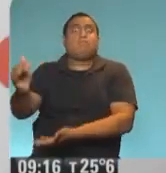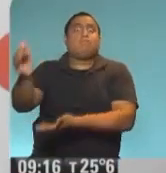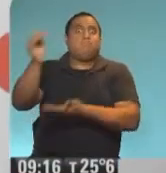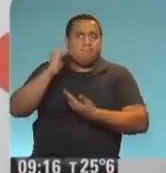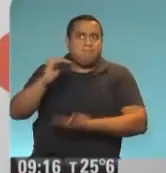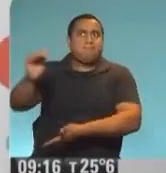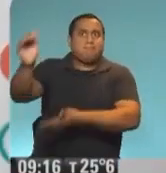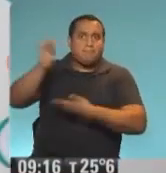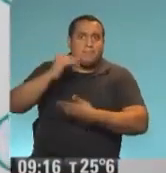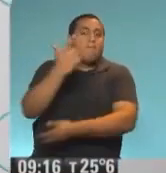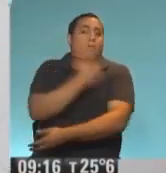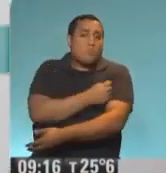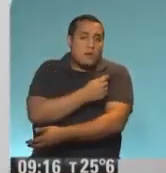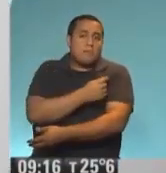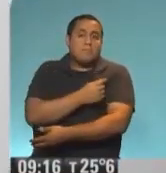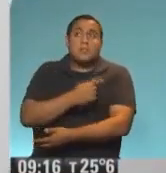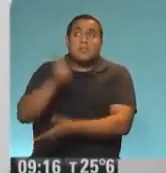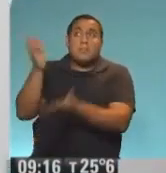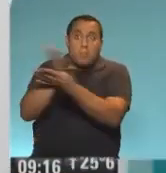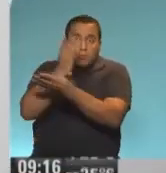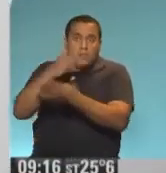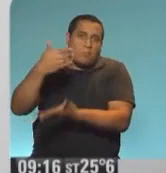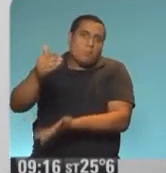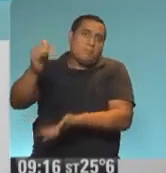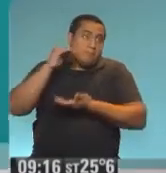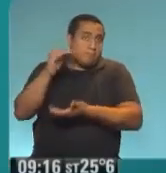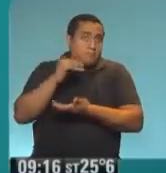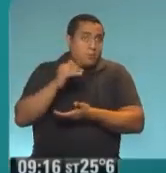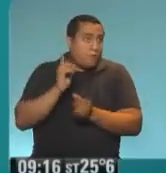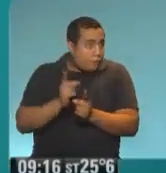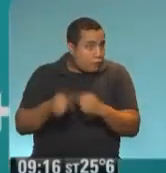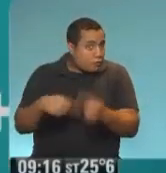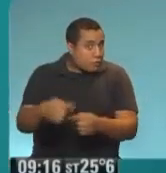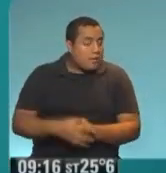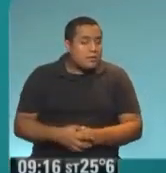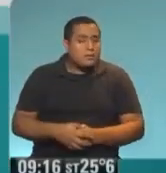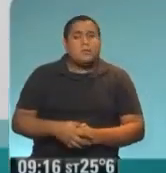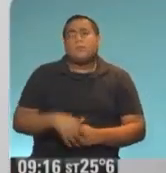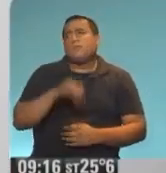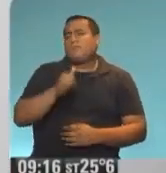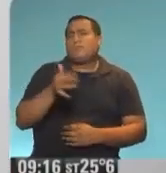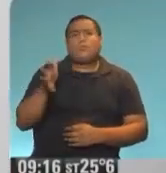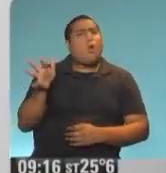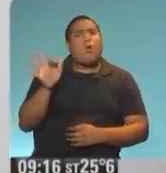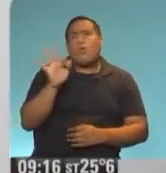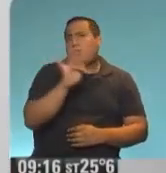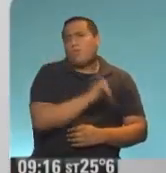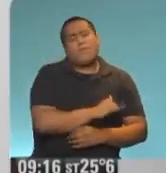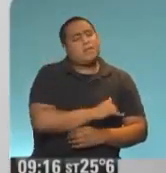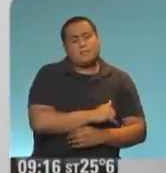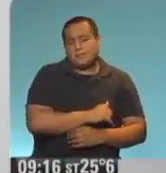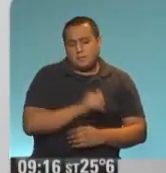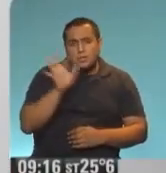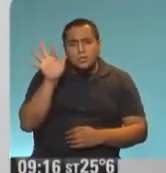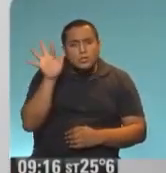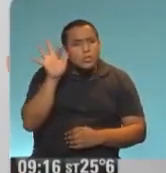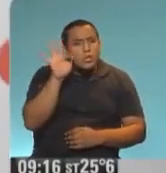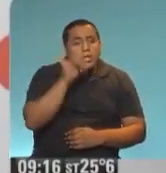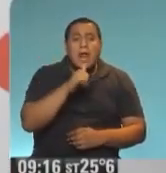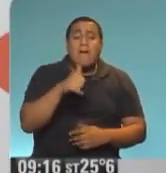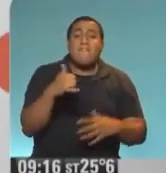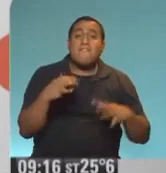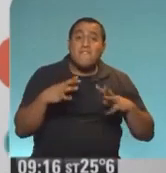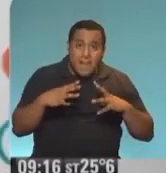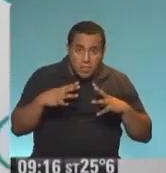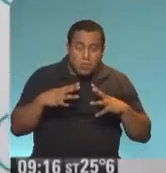a medida de que los laboratorios vayan produciéndolas. Todos los días, Natalia, todos los días. Mire, los días feriados estos yo